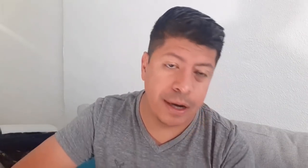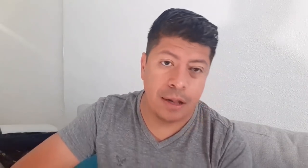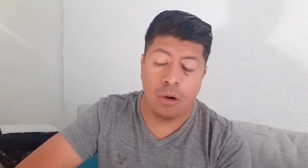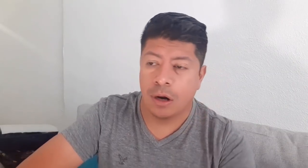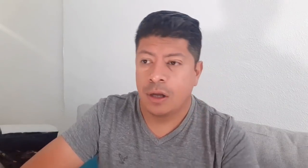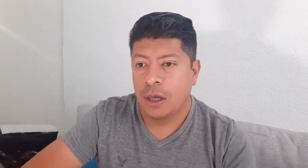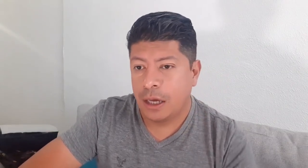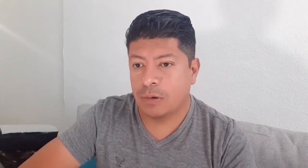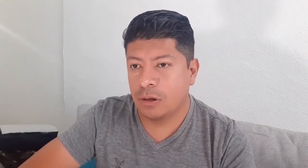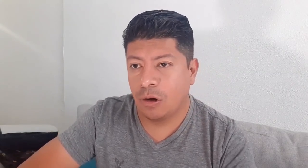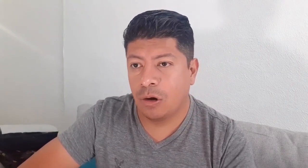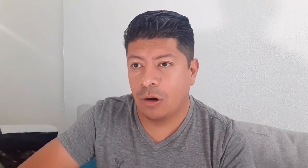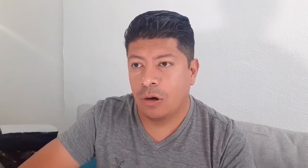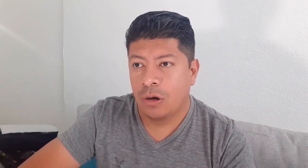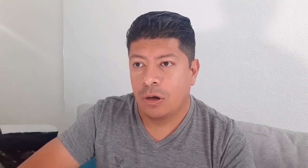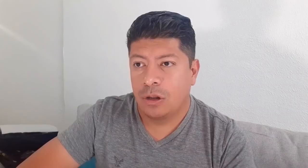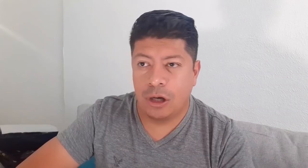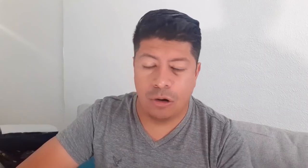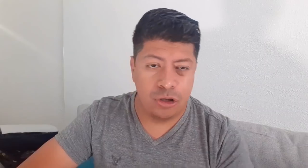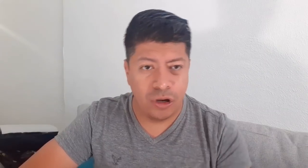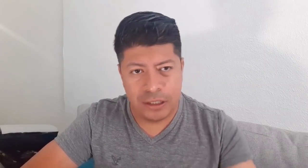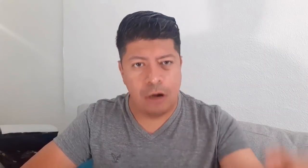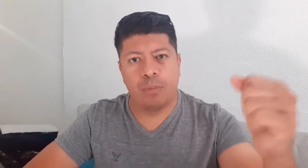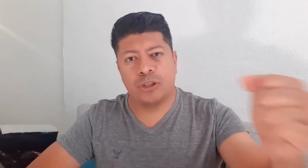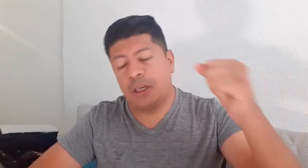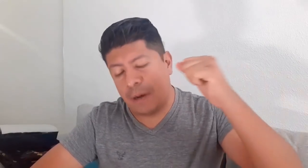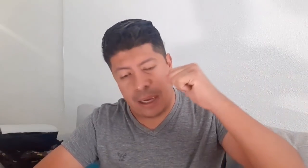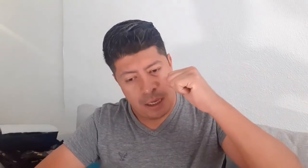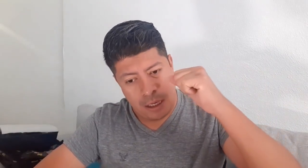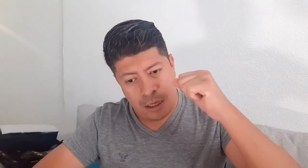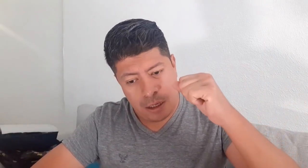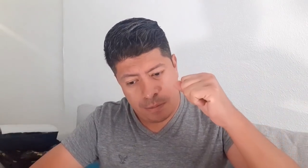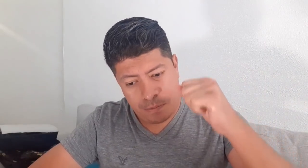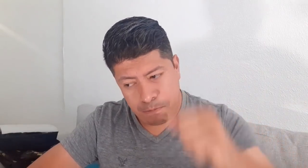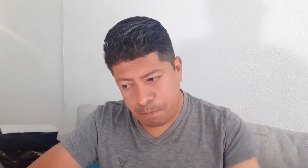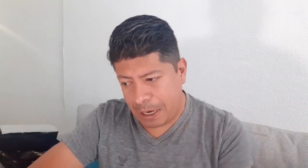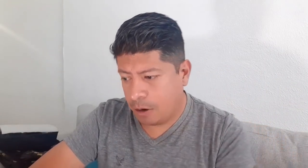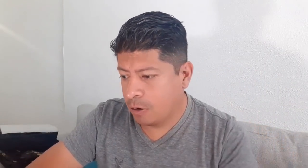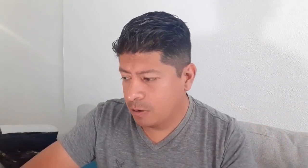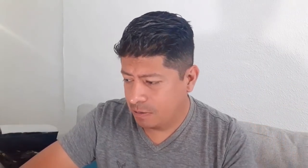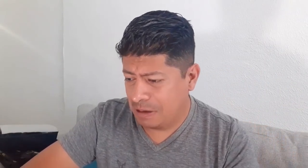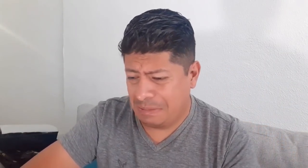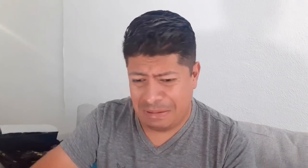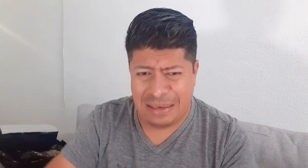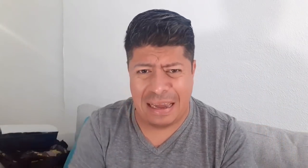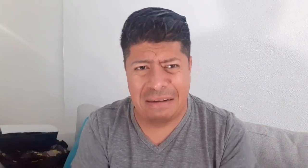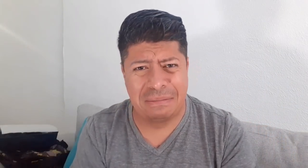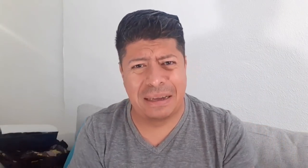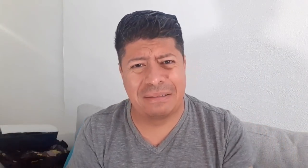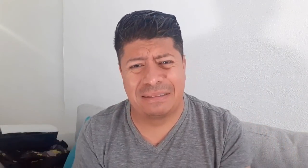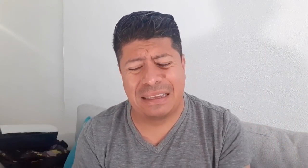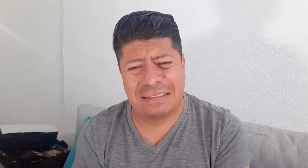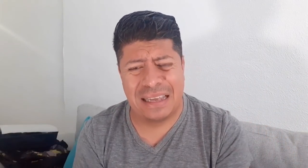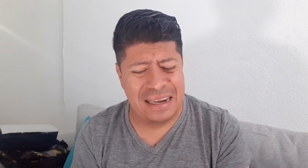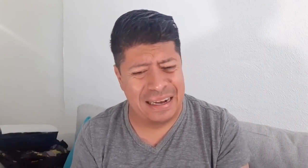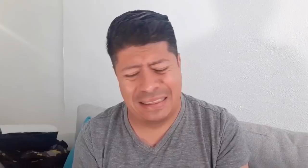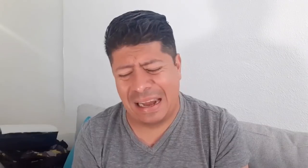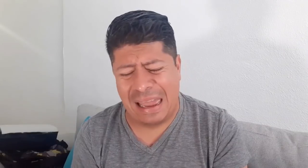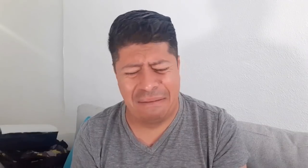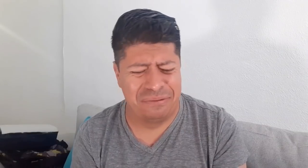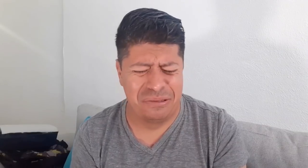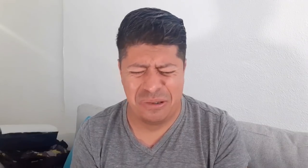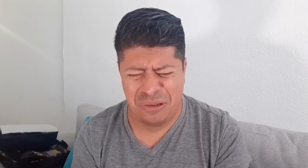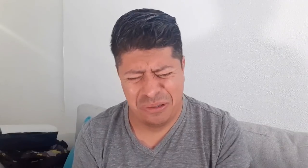gran gobernador, es cuando dijo, yo hice lo posible, pero ya no me contestan